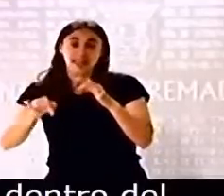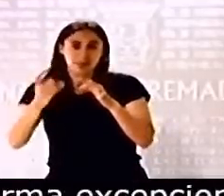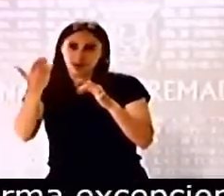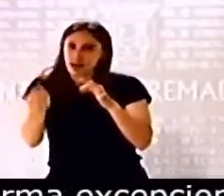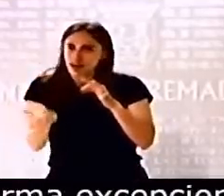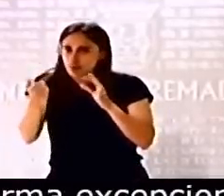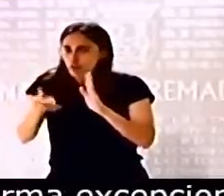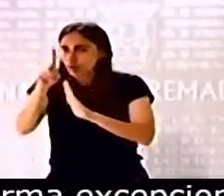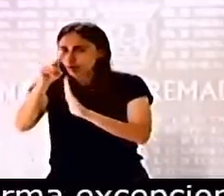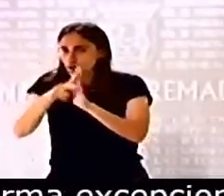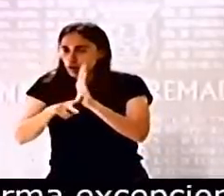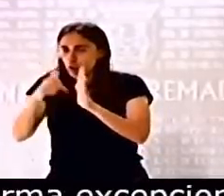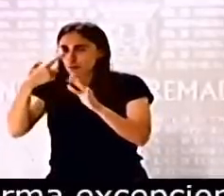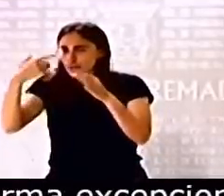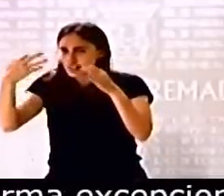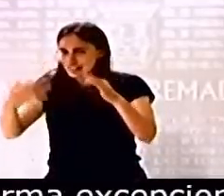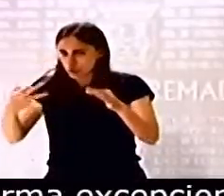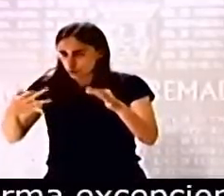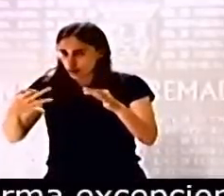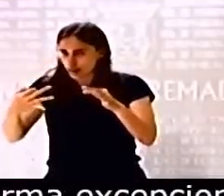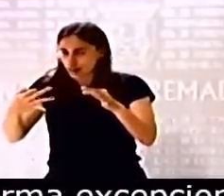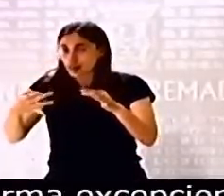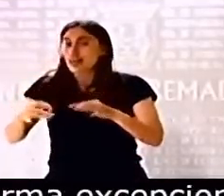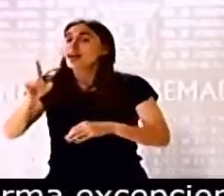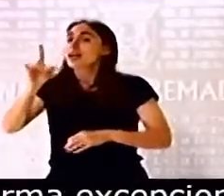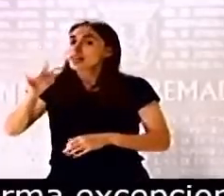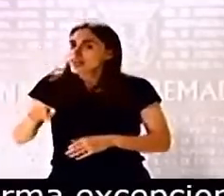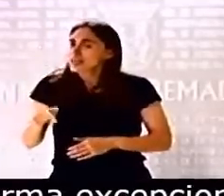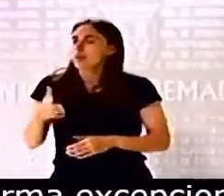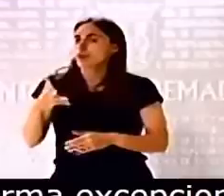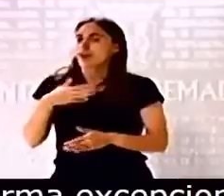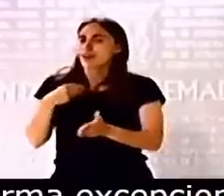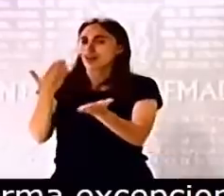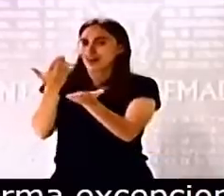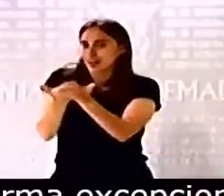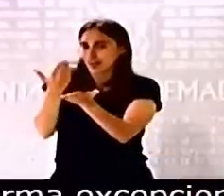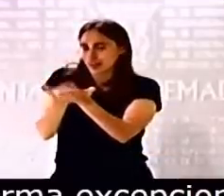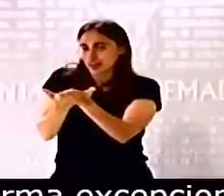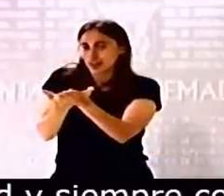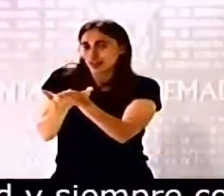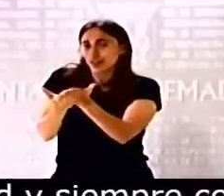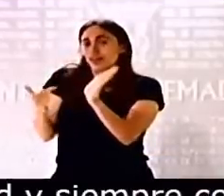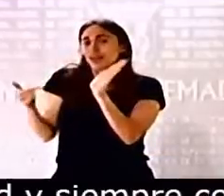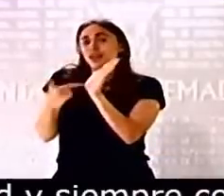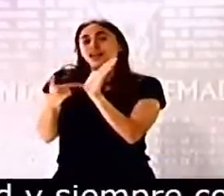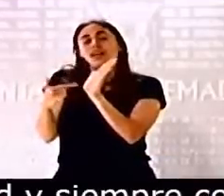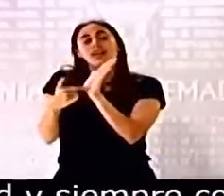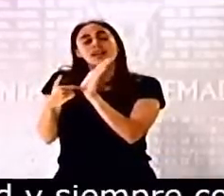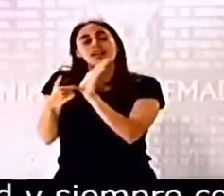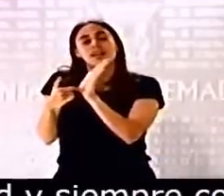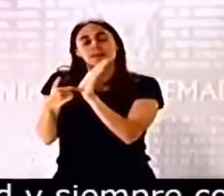seguridad y siempre con la debida acreditación por parte del